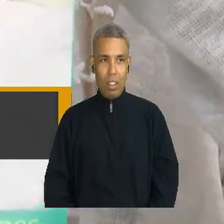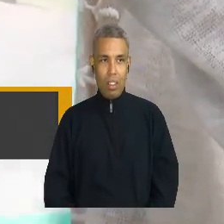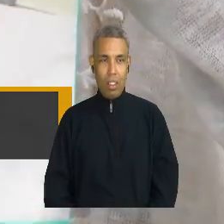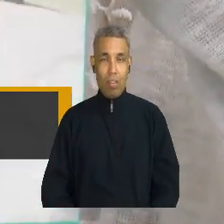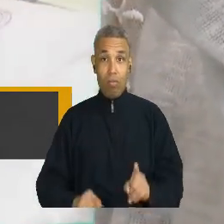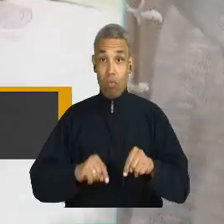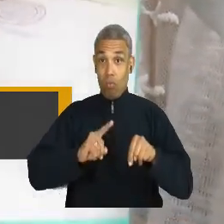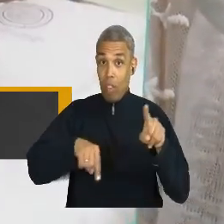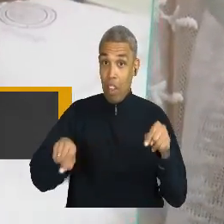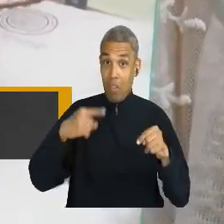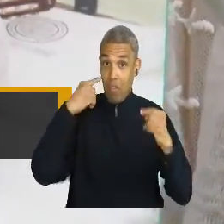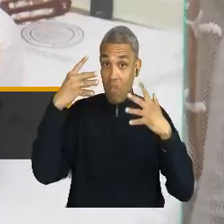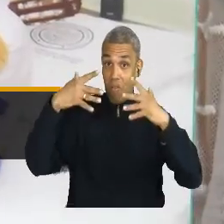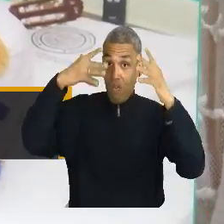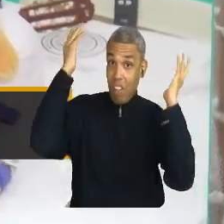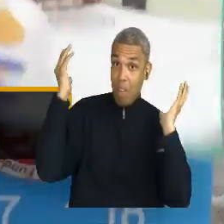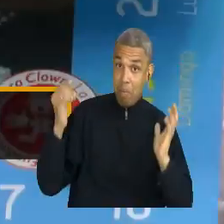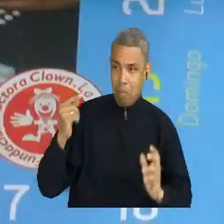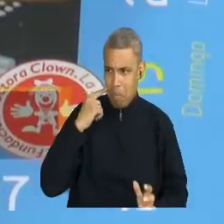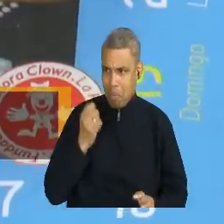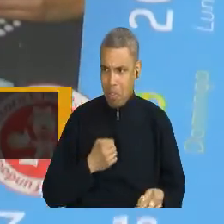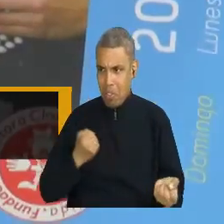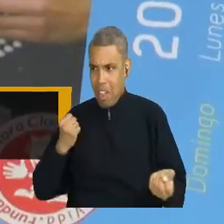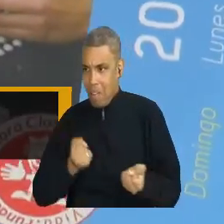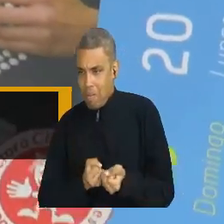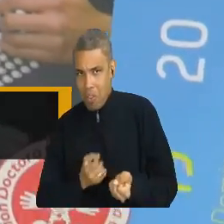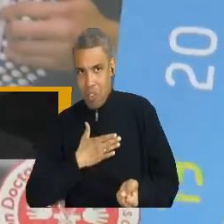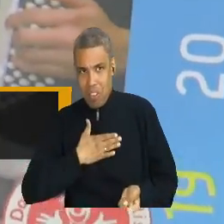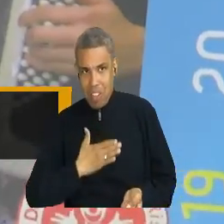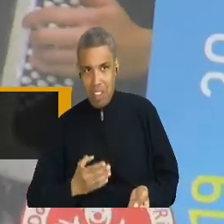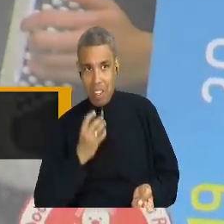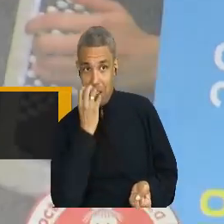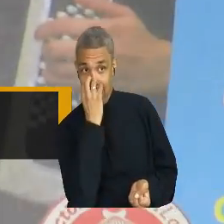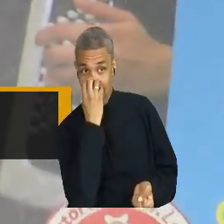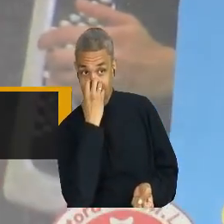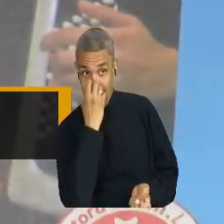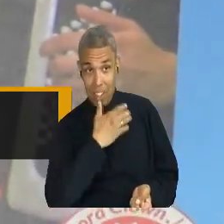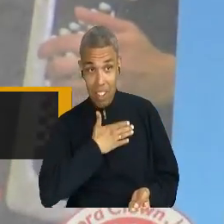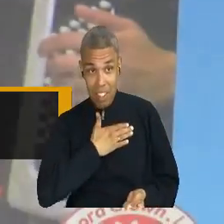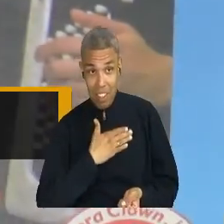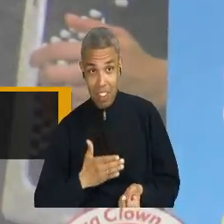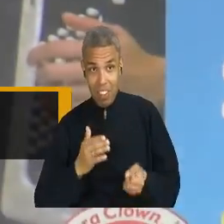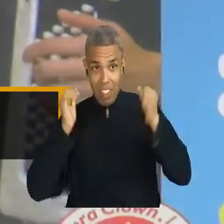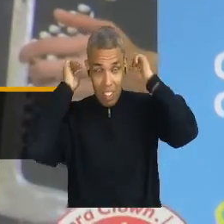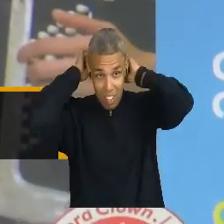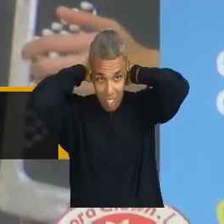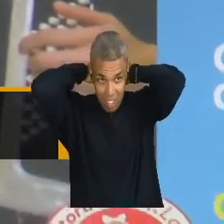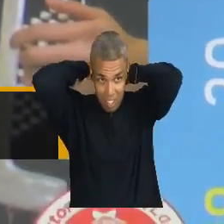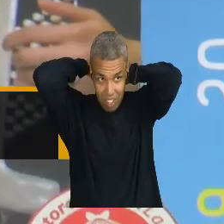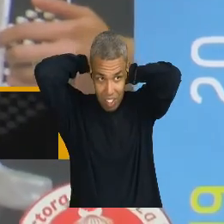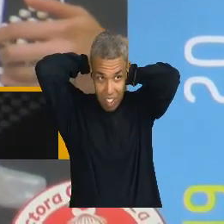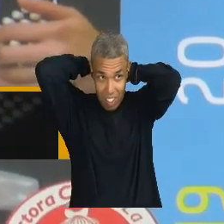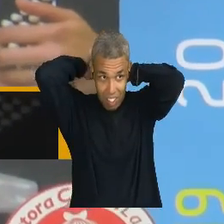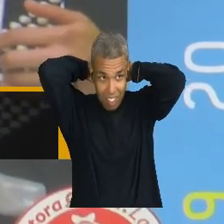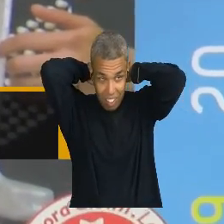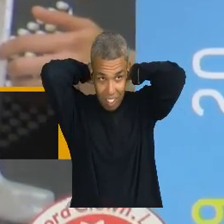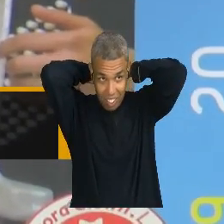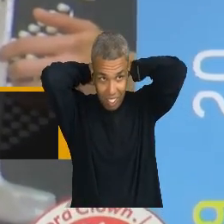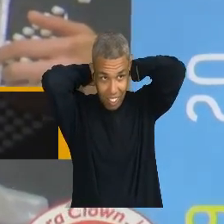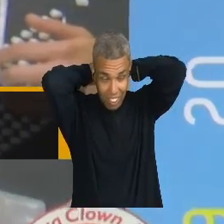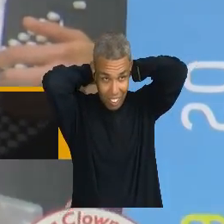¿verdad? Exactamente, ellos nos apoyan y pues donan pues su tiempo de hacer la terapia de la